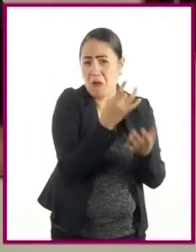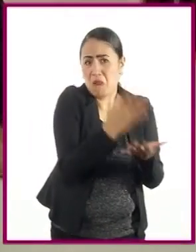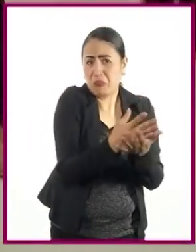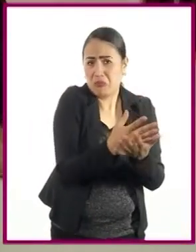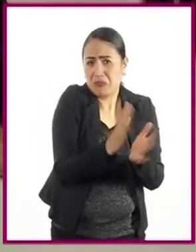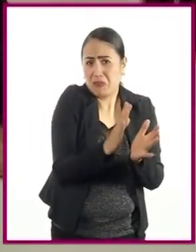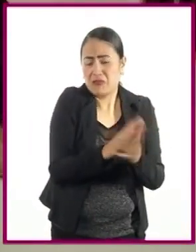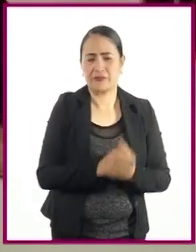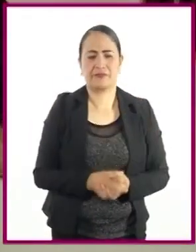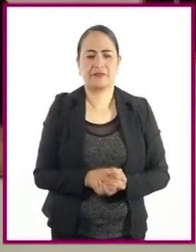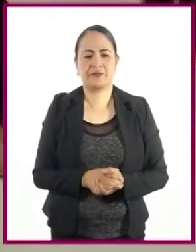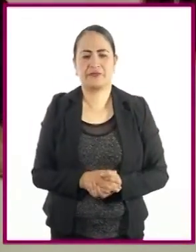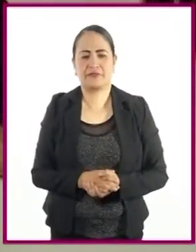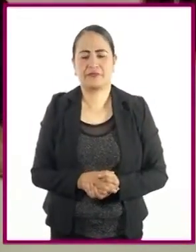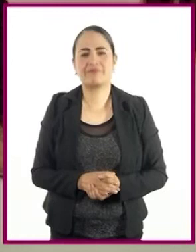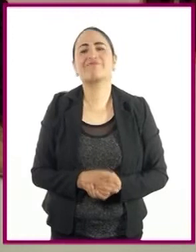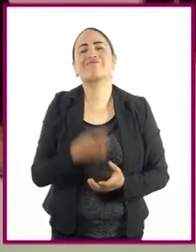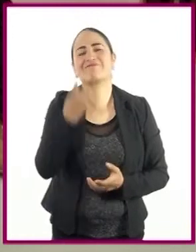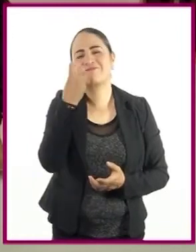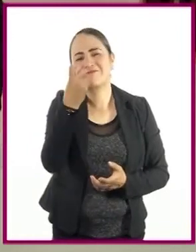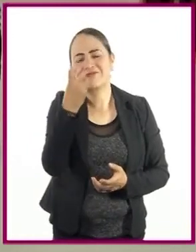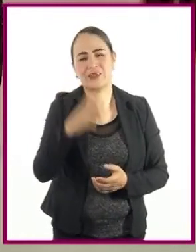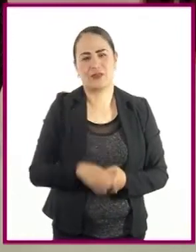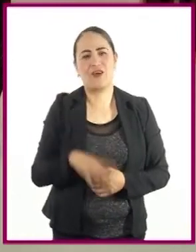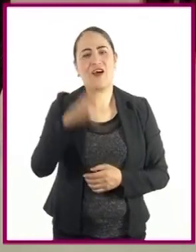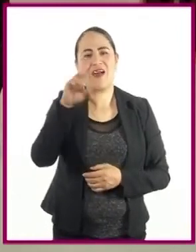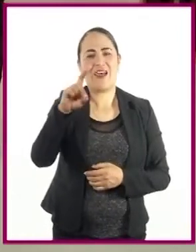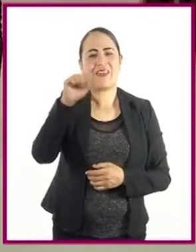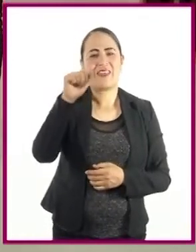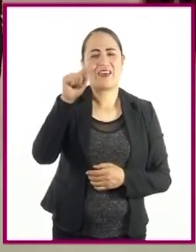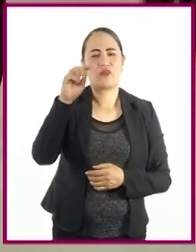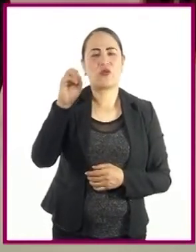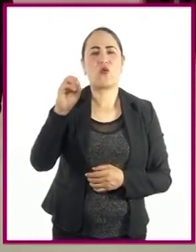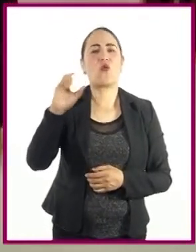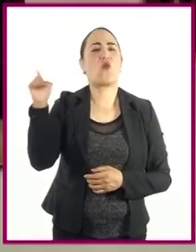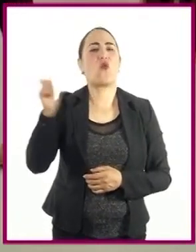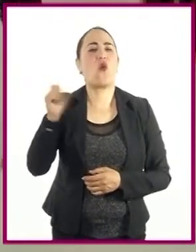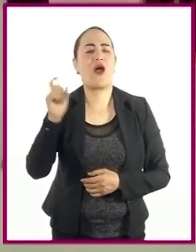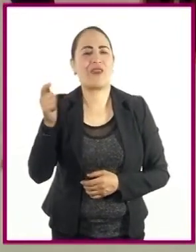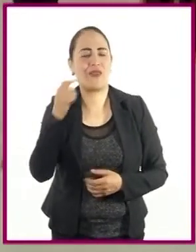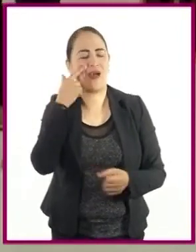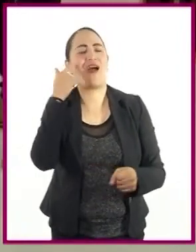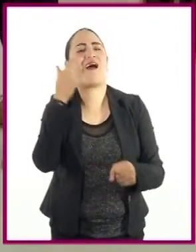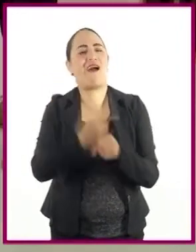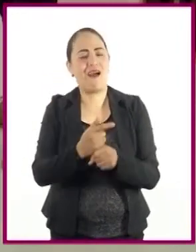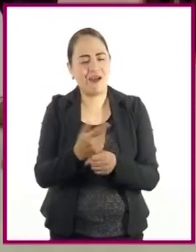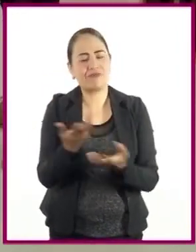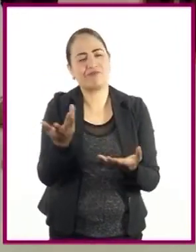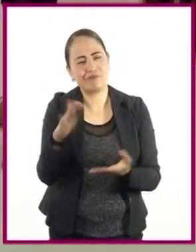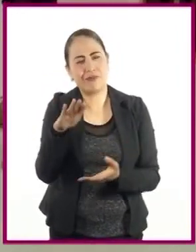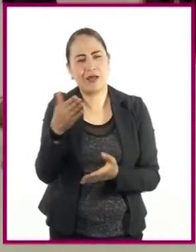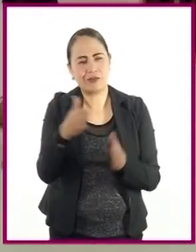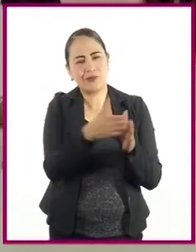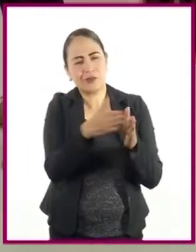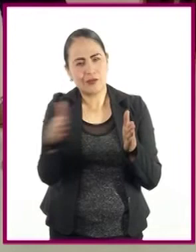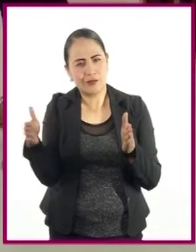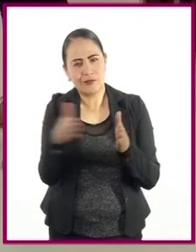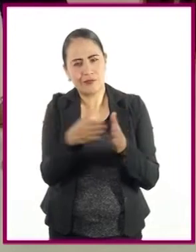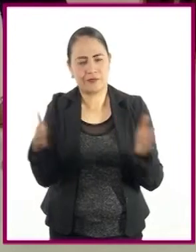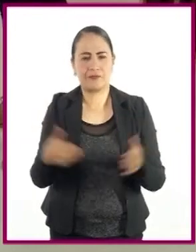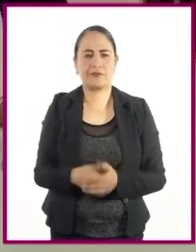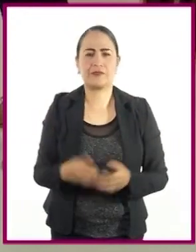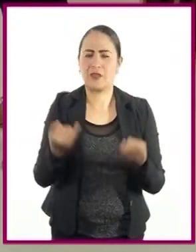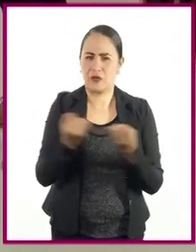Ese dato te permite reconocer la época en la que se desarrolla la historia. Consideren